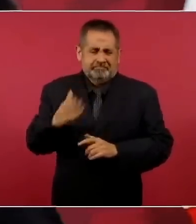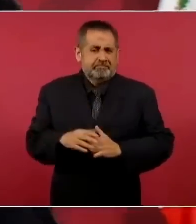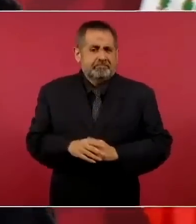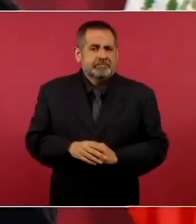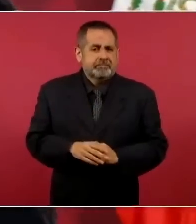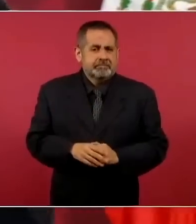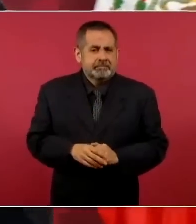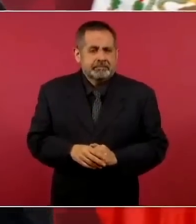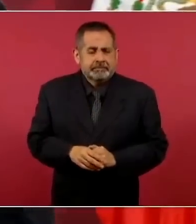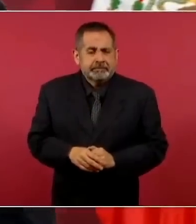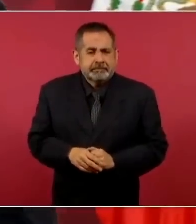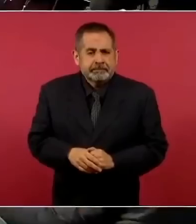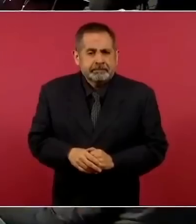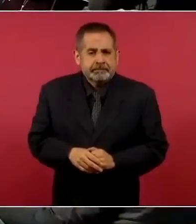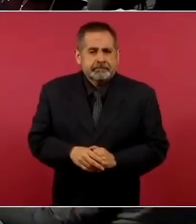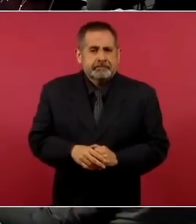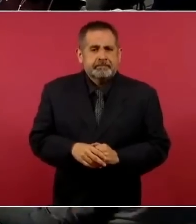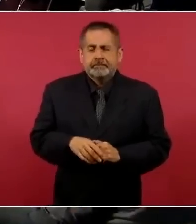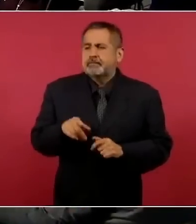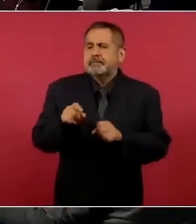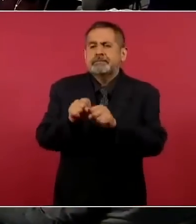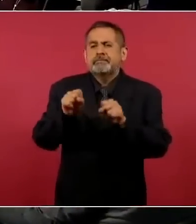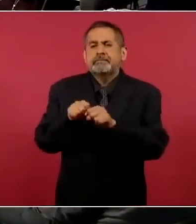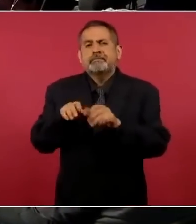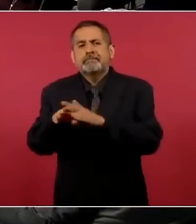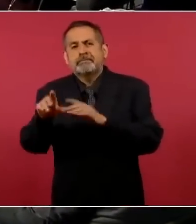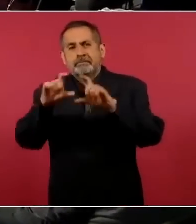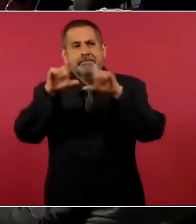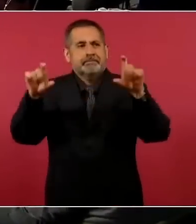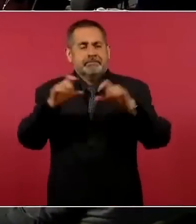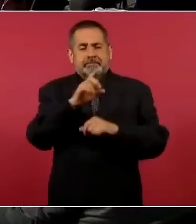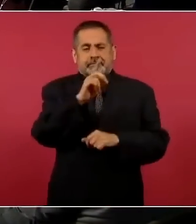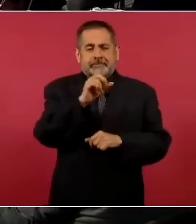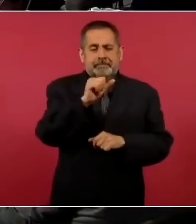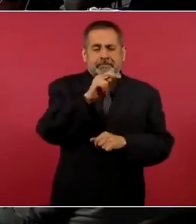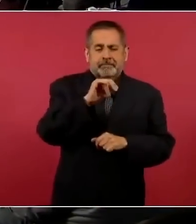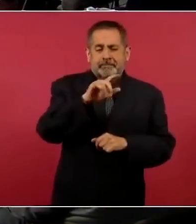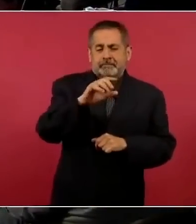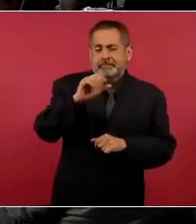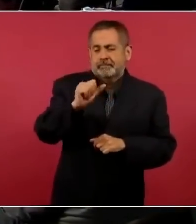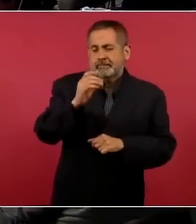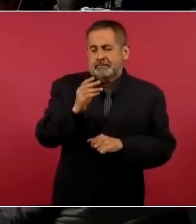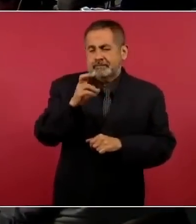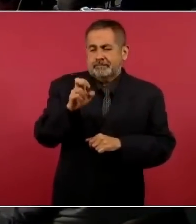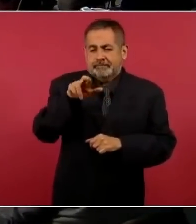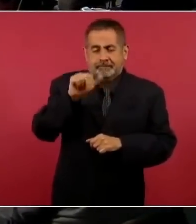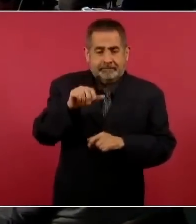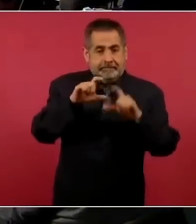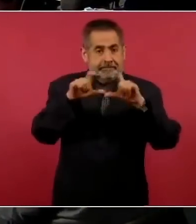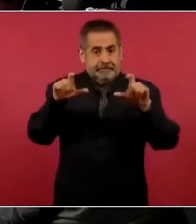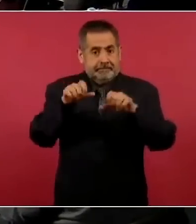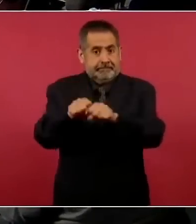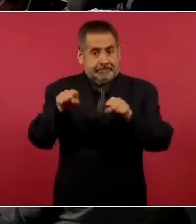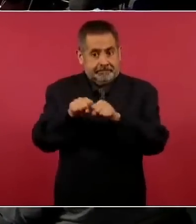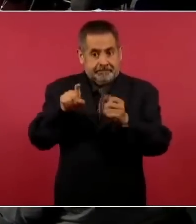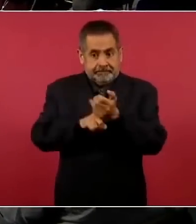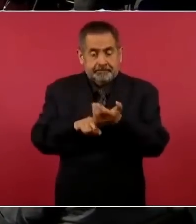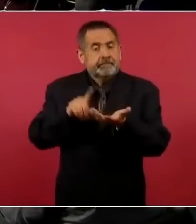la sala Daniel Cabrera, que fue el director del Hijo de la Huizote, así se llama la